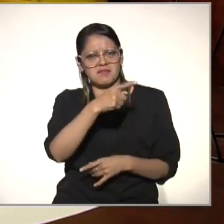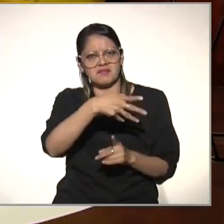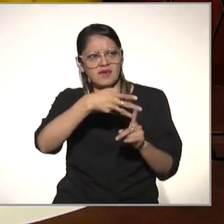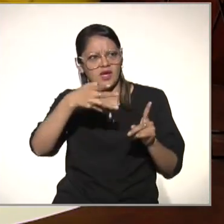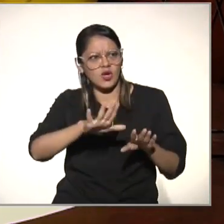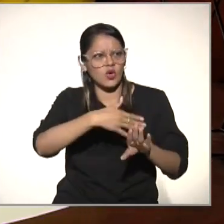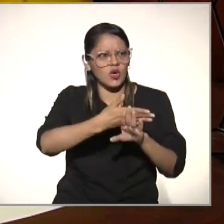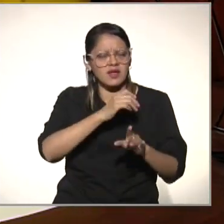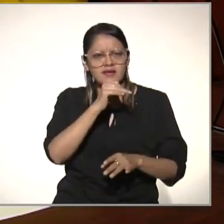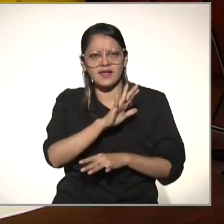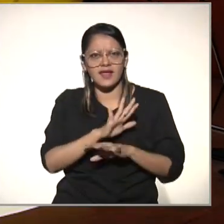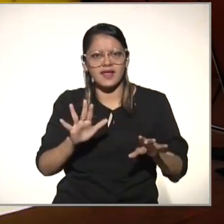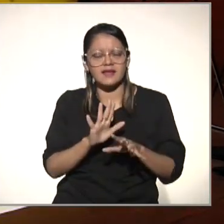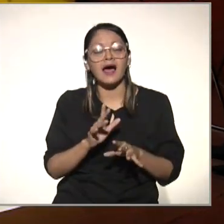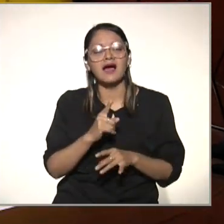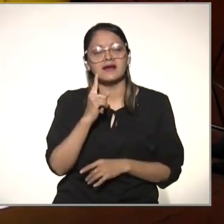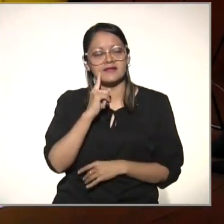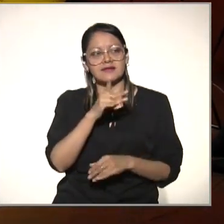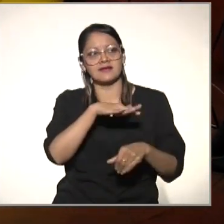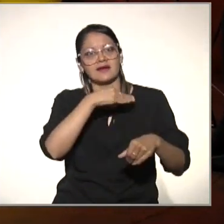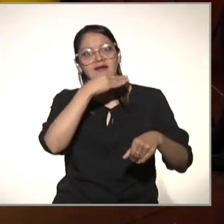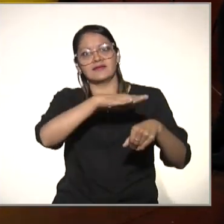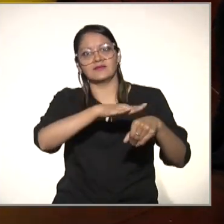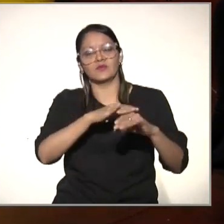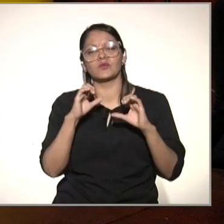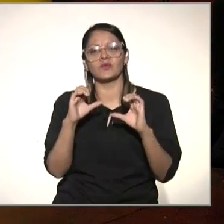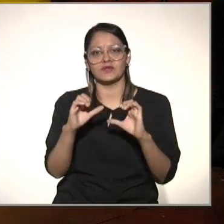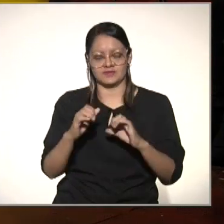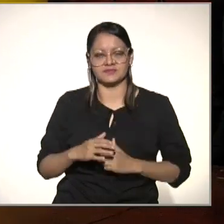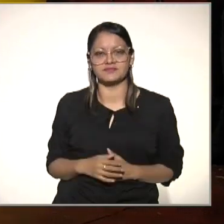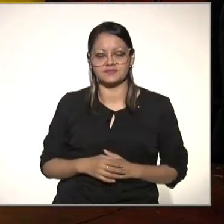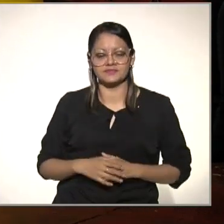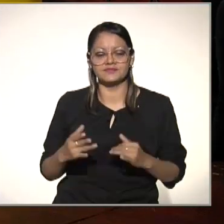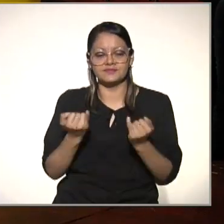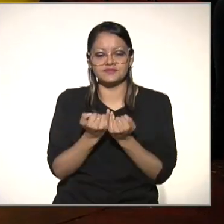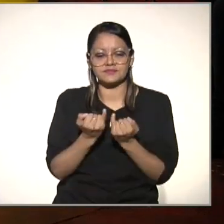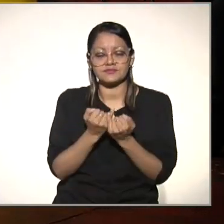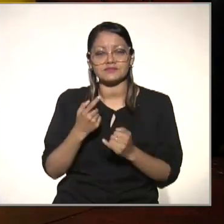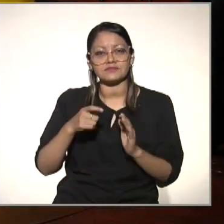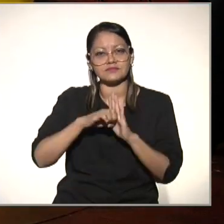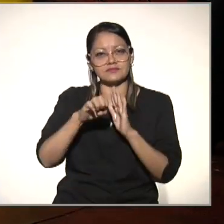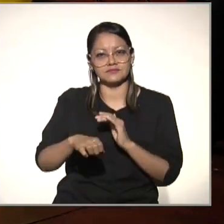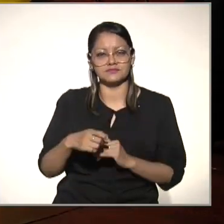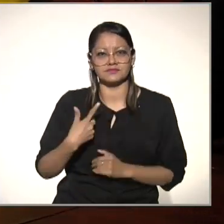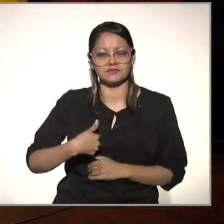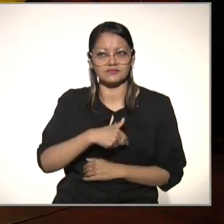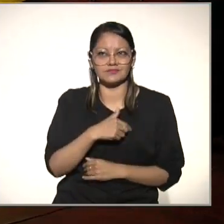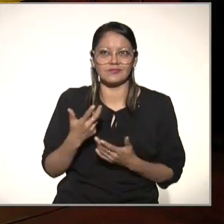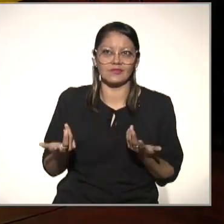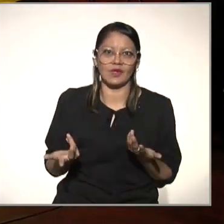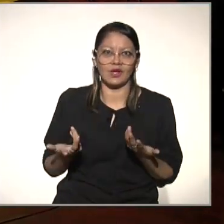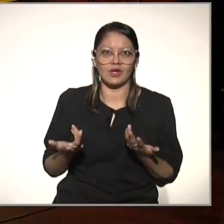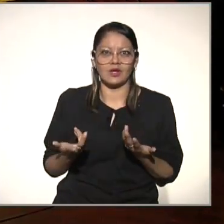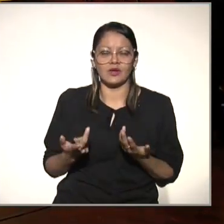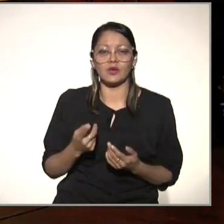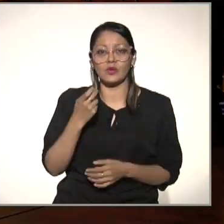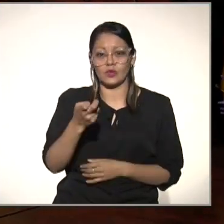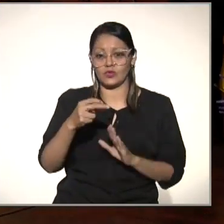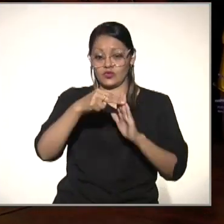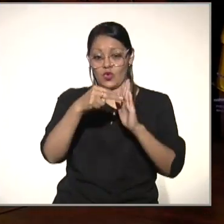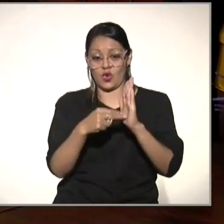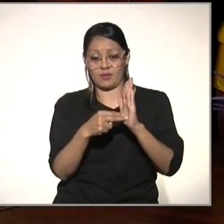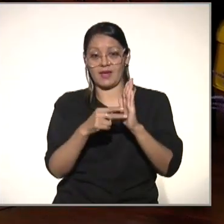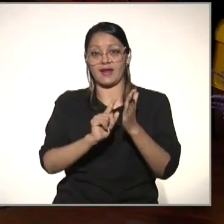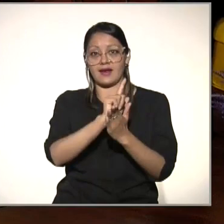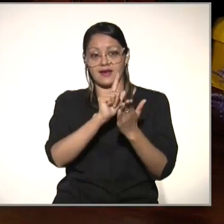prioritario, porque es un tema de violencia, de prevención de violencia. Y el que no seamos no nos ajustemos a la